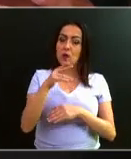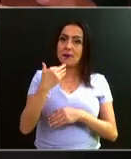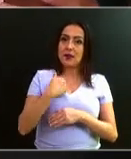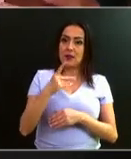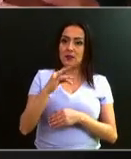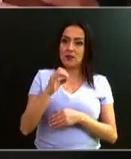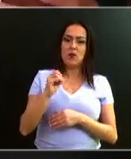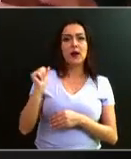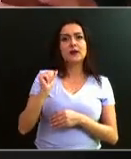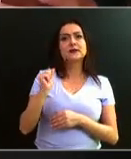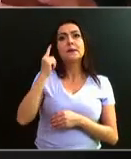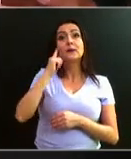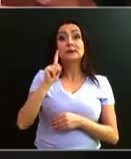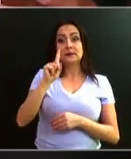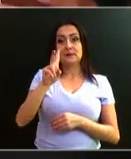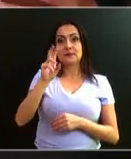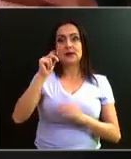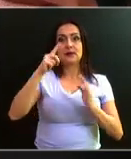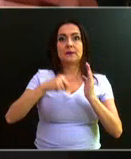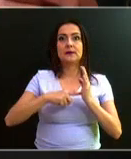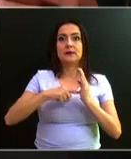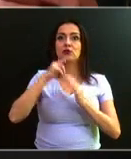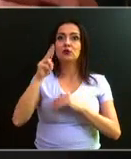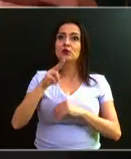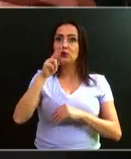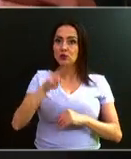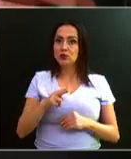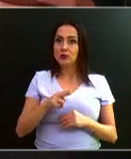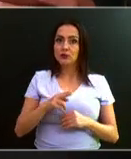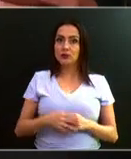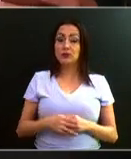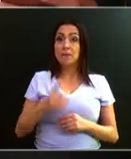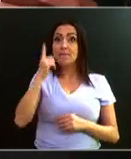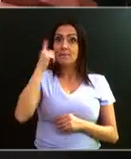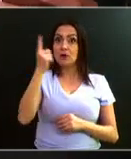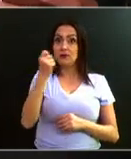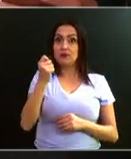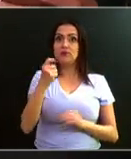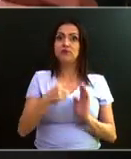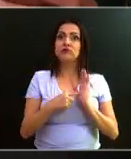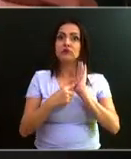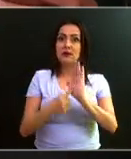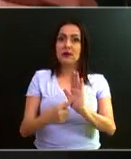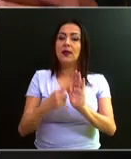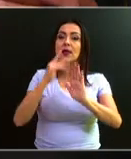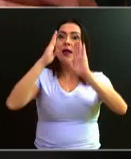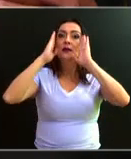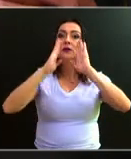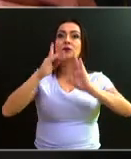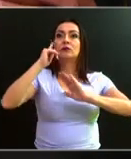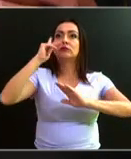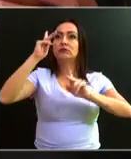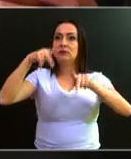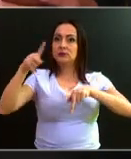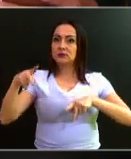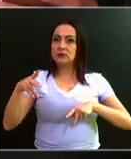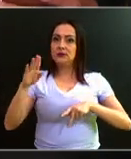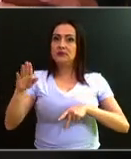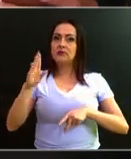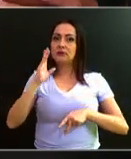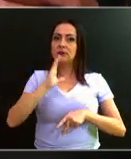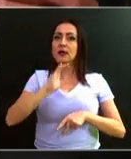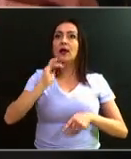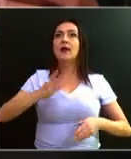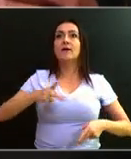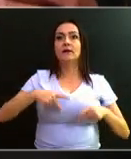Diego Arce, porque 120 mil colones por mes representa el costo de atención por persona en condición